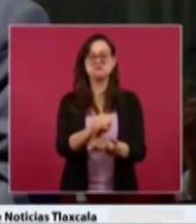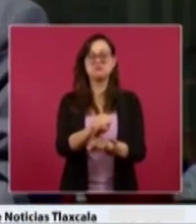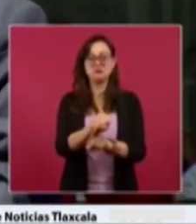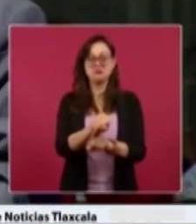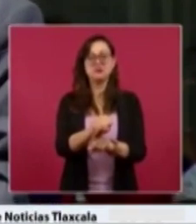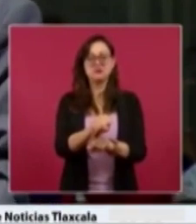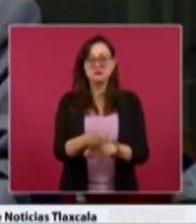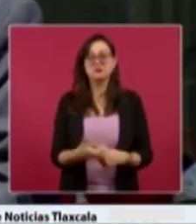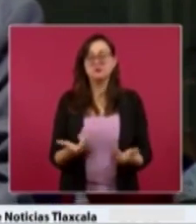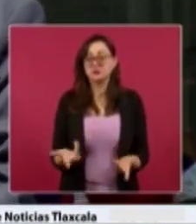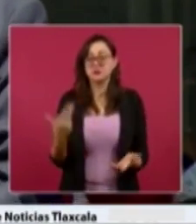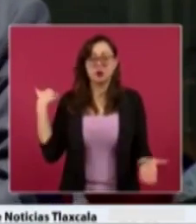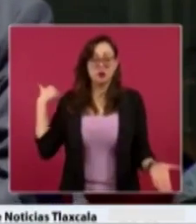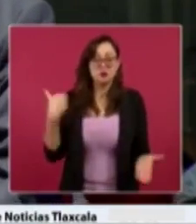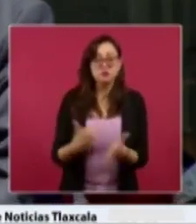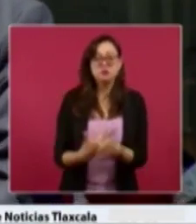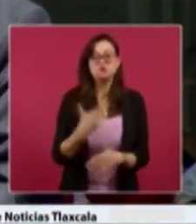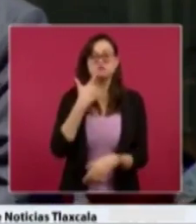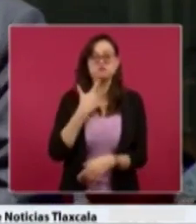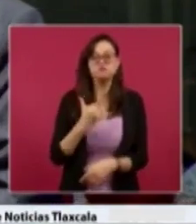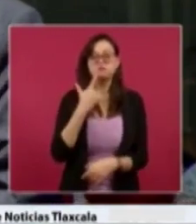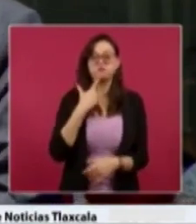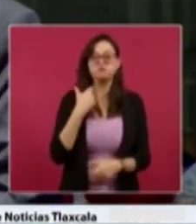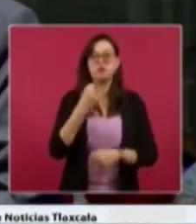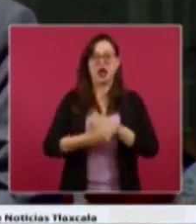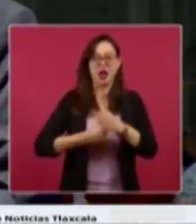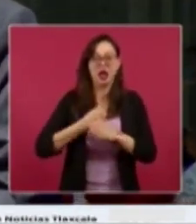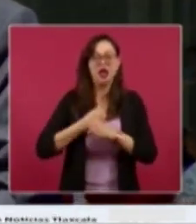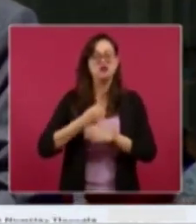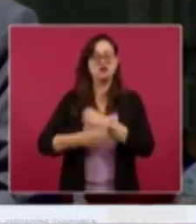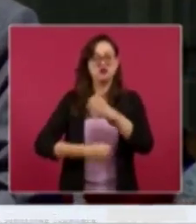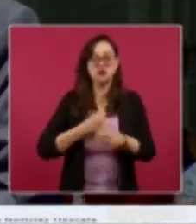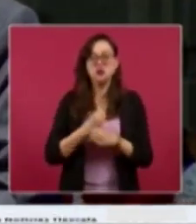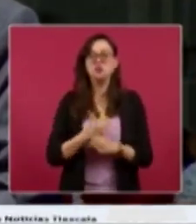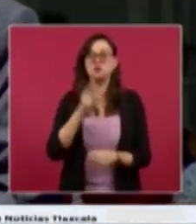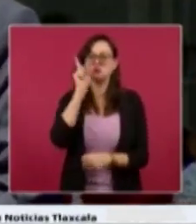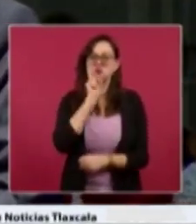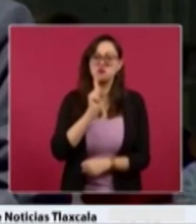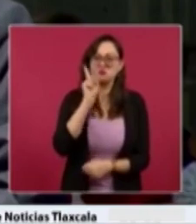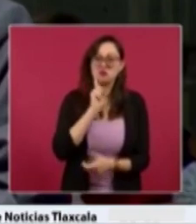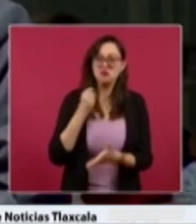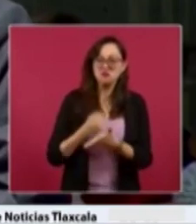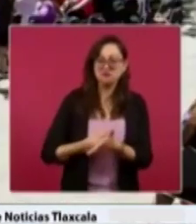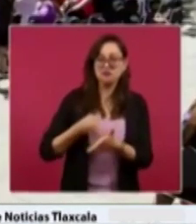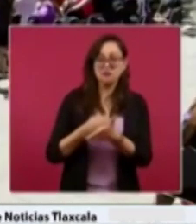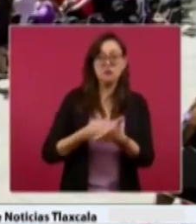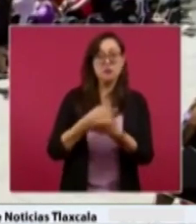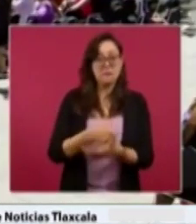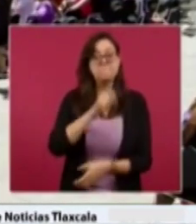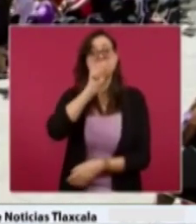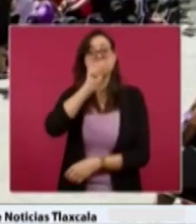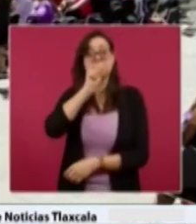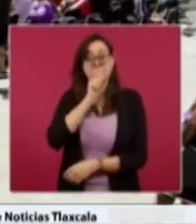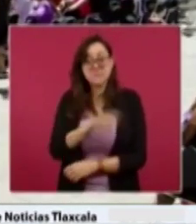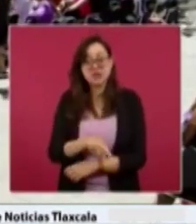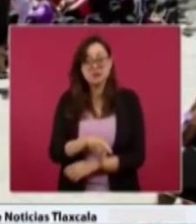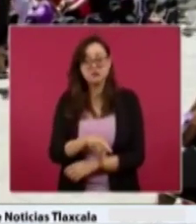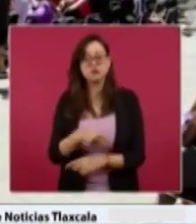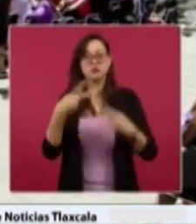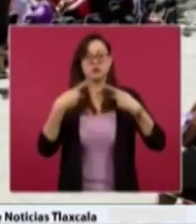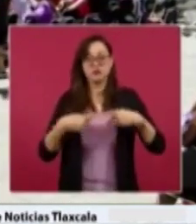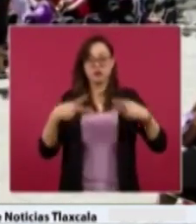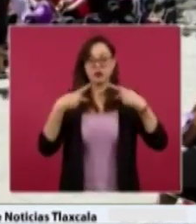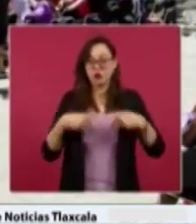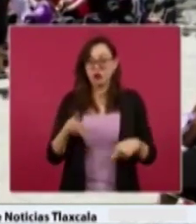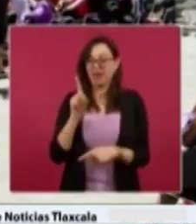Fue una lucha de muchos años de mujeres y del movimiento democrático.